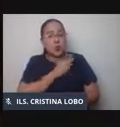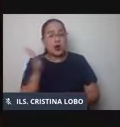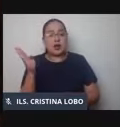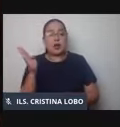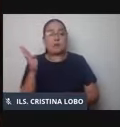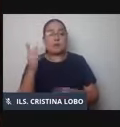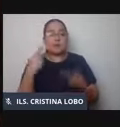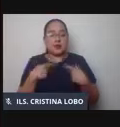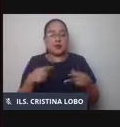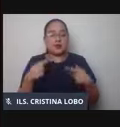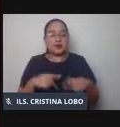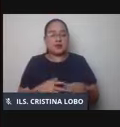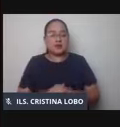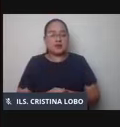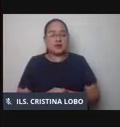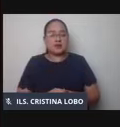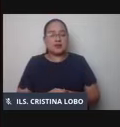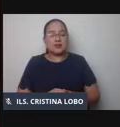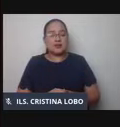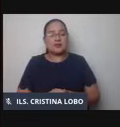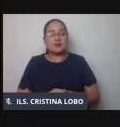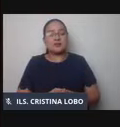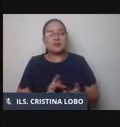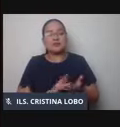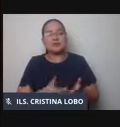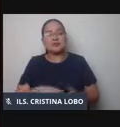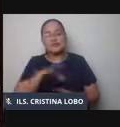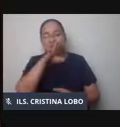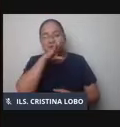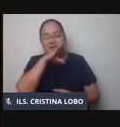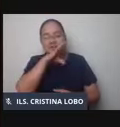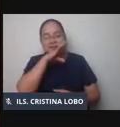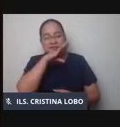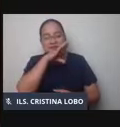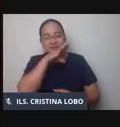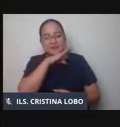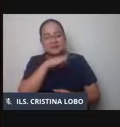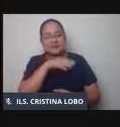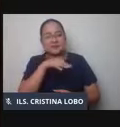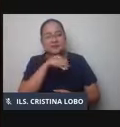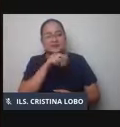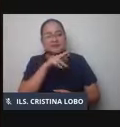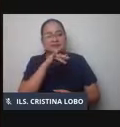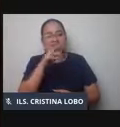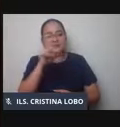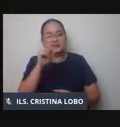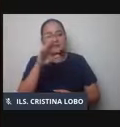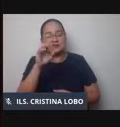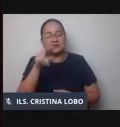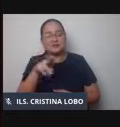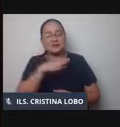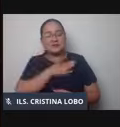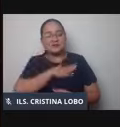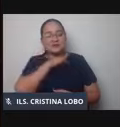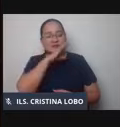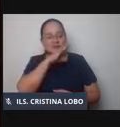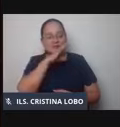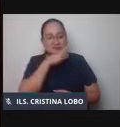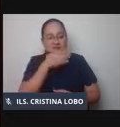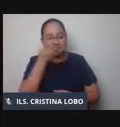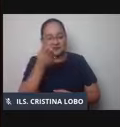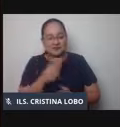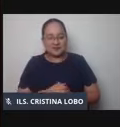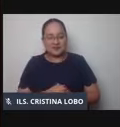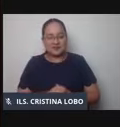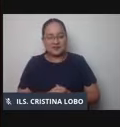Gracias a mi amada madre, yo también te quiero, mamá. Dice aquí Mari Carmen, mi madre hermosa. Gracias, mamita.